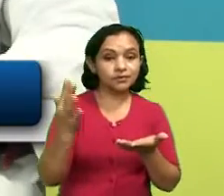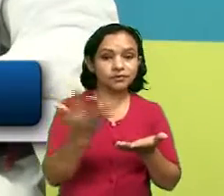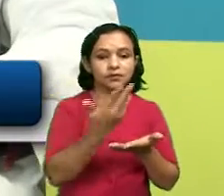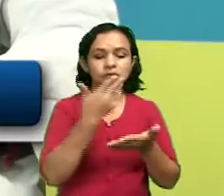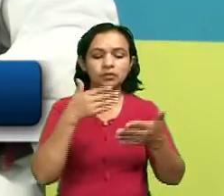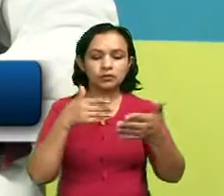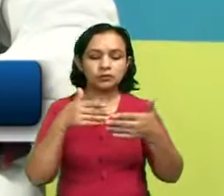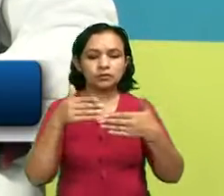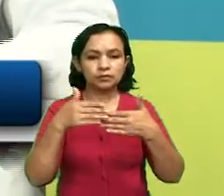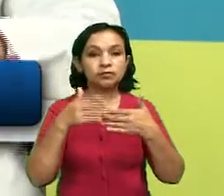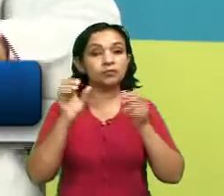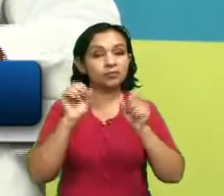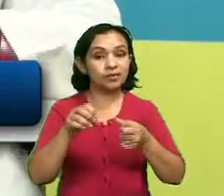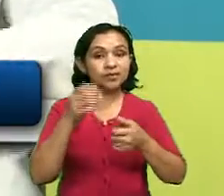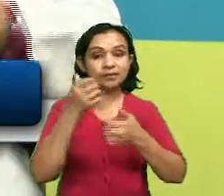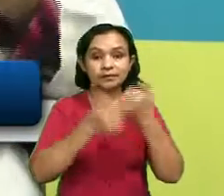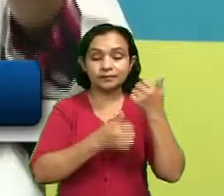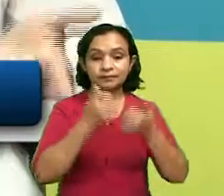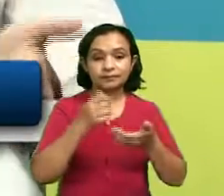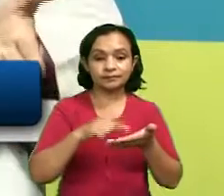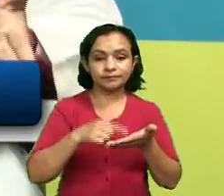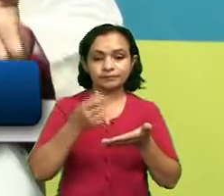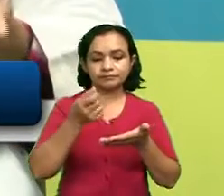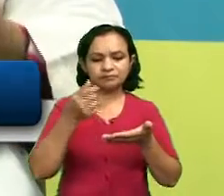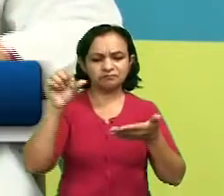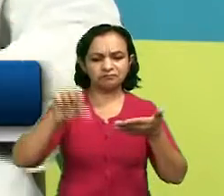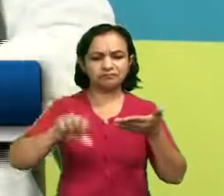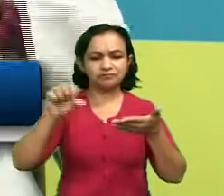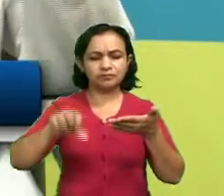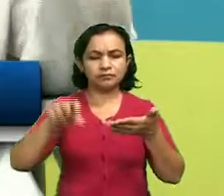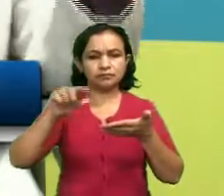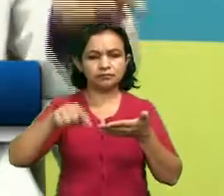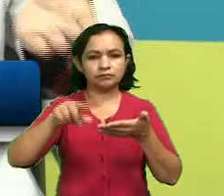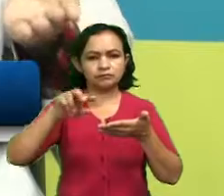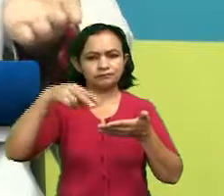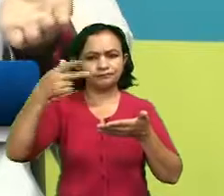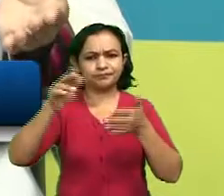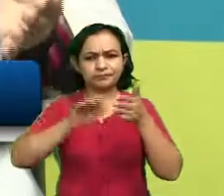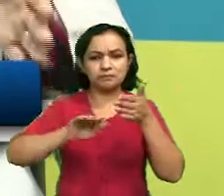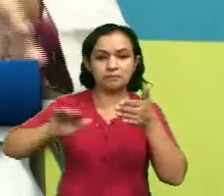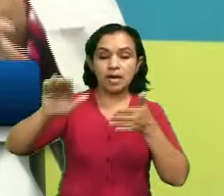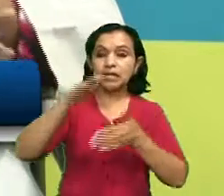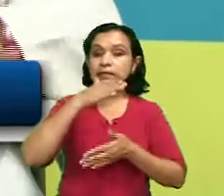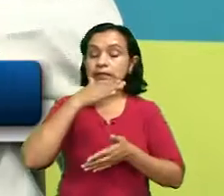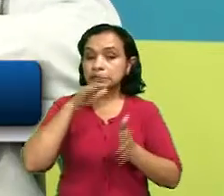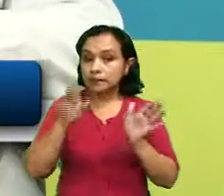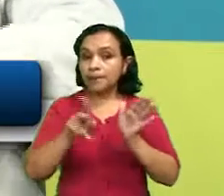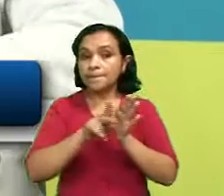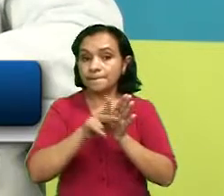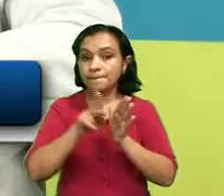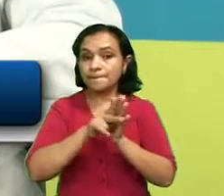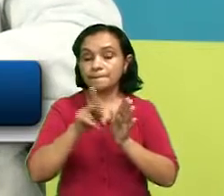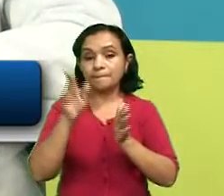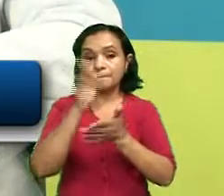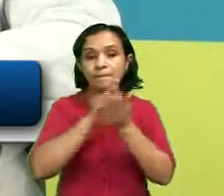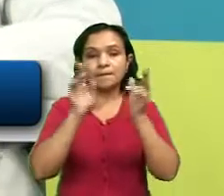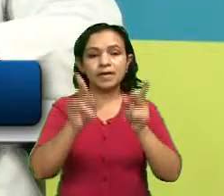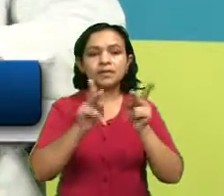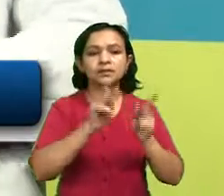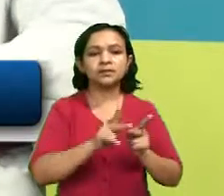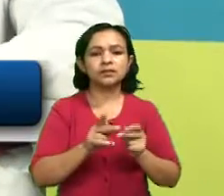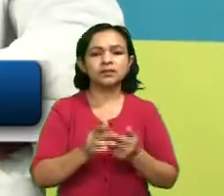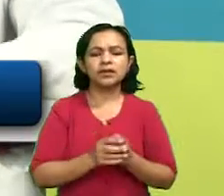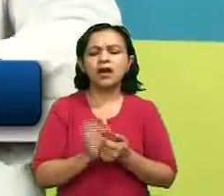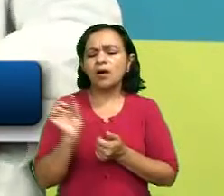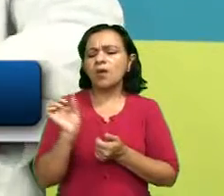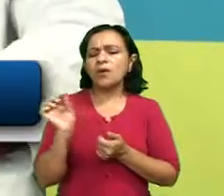tiene un efecto adverso y al momento de caer en vencimiento ese efecto se aumenta. Entonces, porque hay muchas personas que te dicen, bueno, se